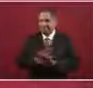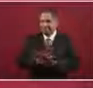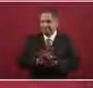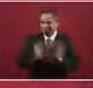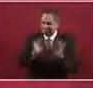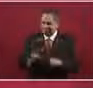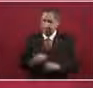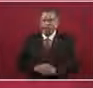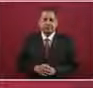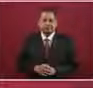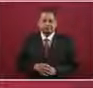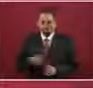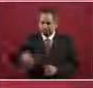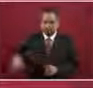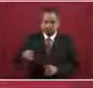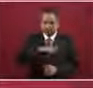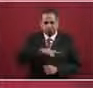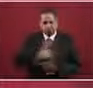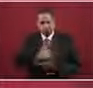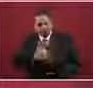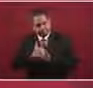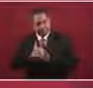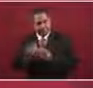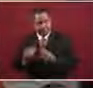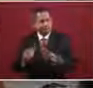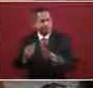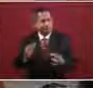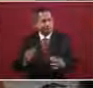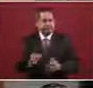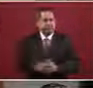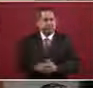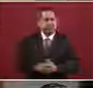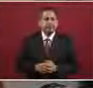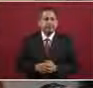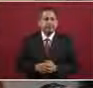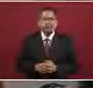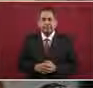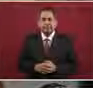Me están ayudando todos, me está